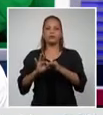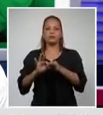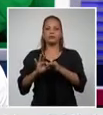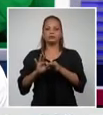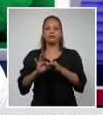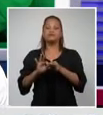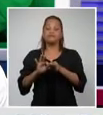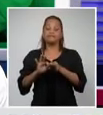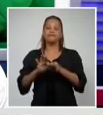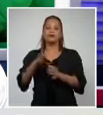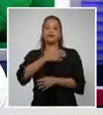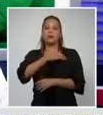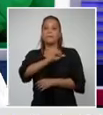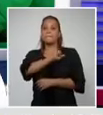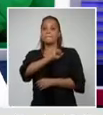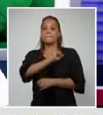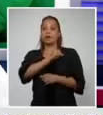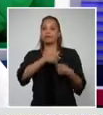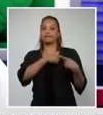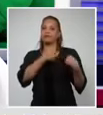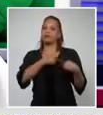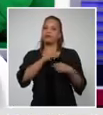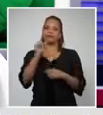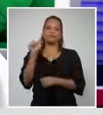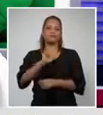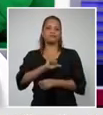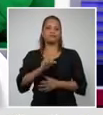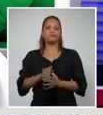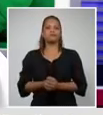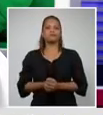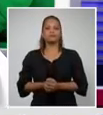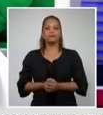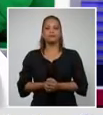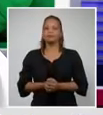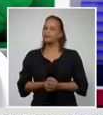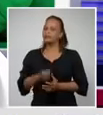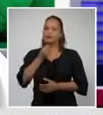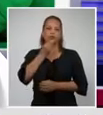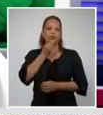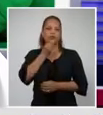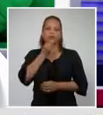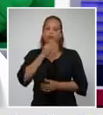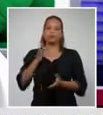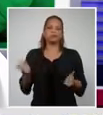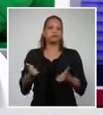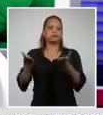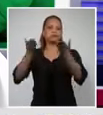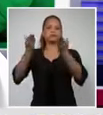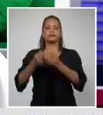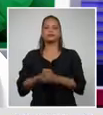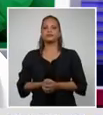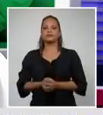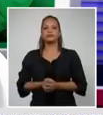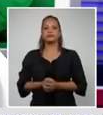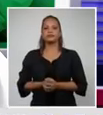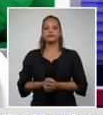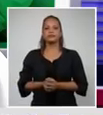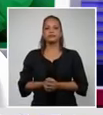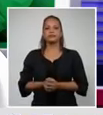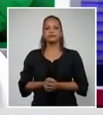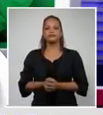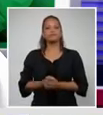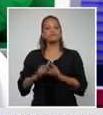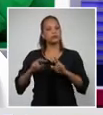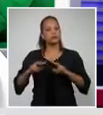una parada cardíaca en asistolia, de la cual tampoco fue posible su recuperación, no obstante la insistencia